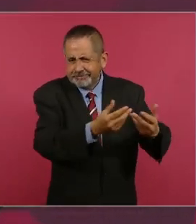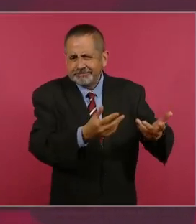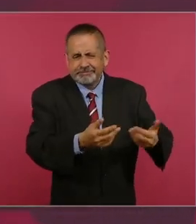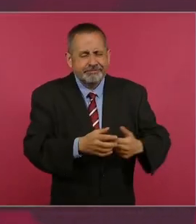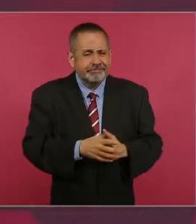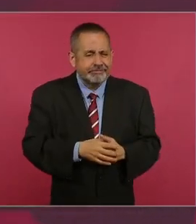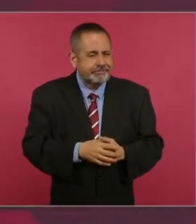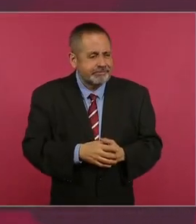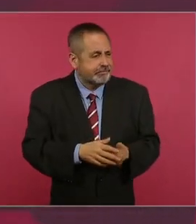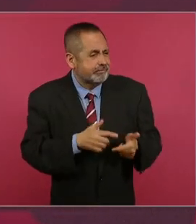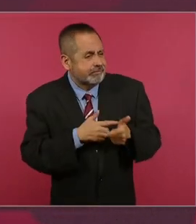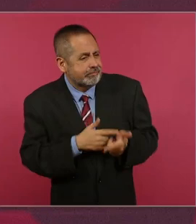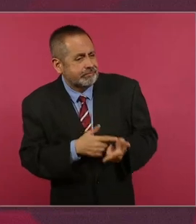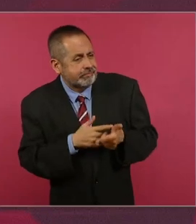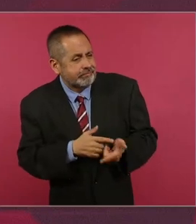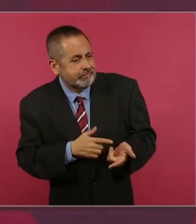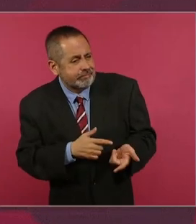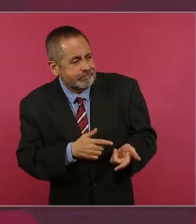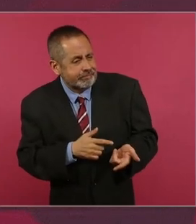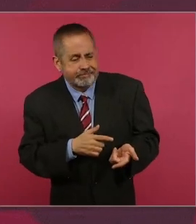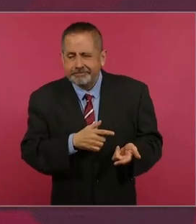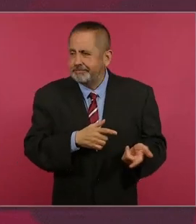que no sigan